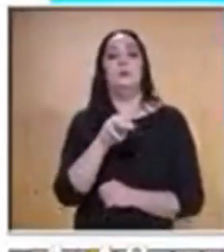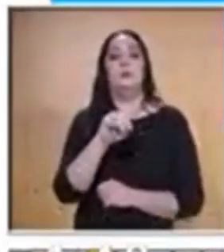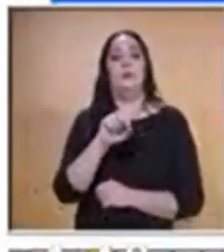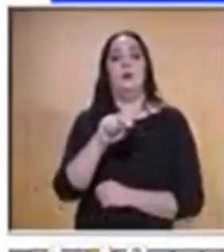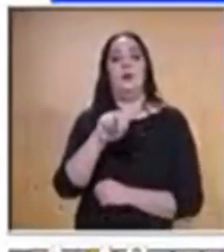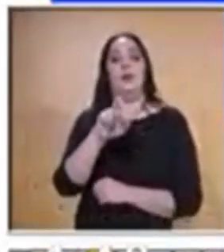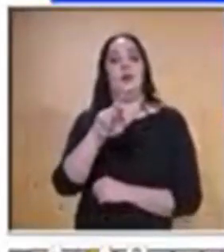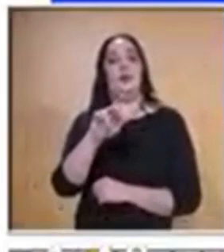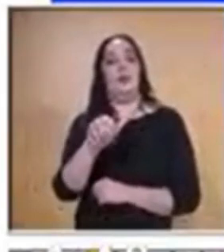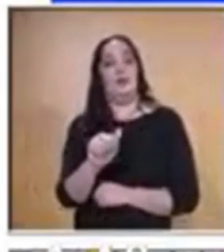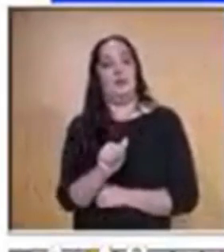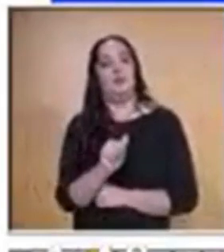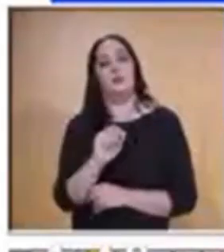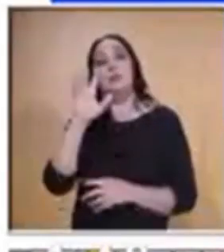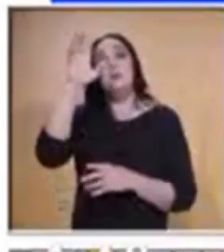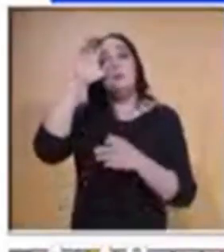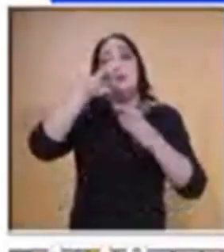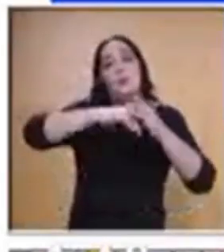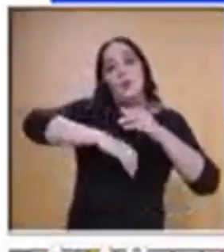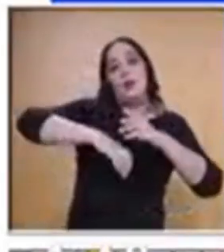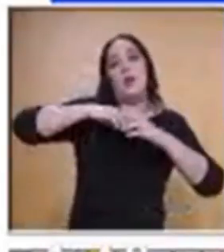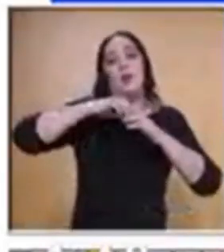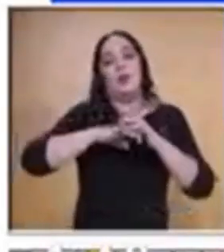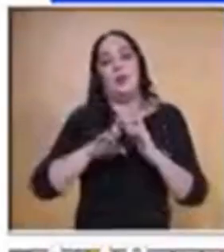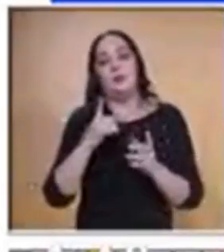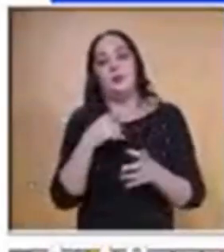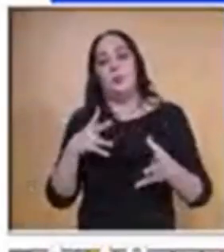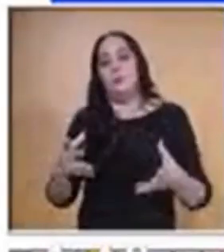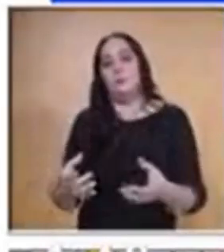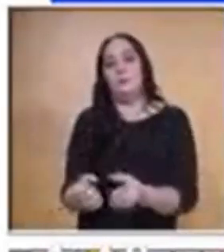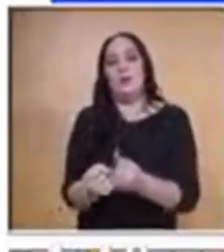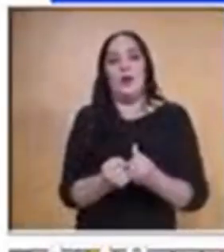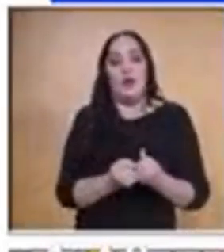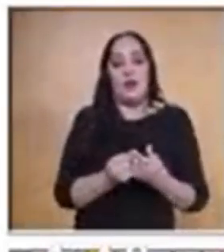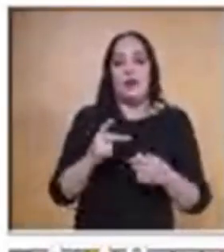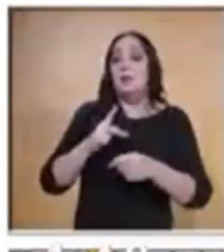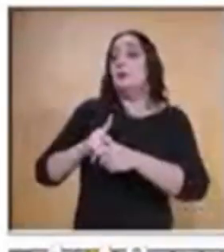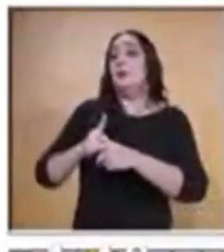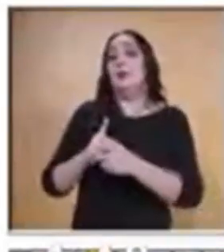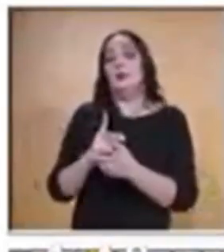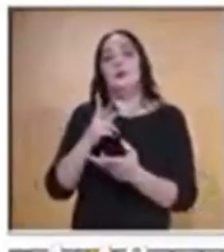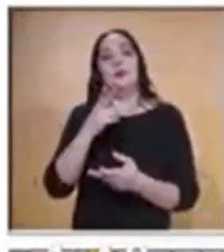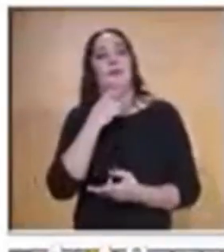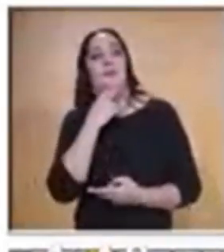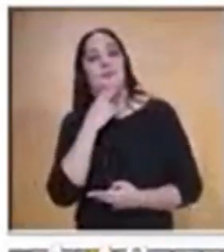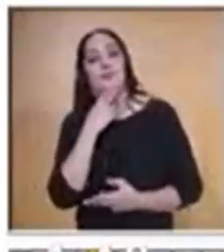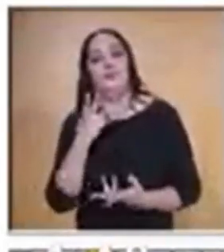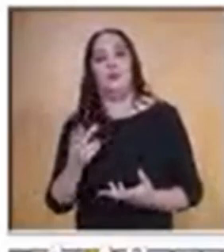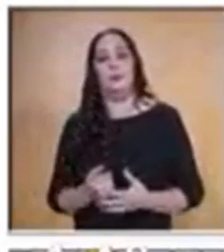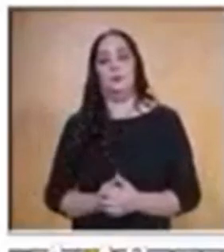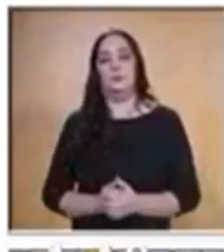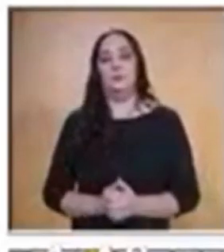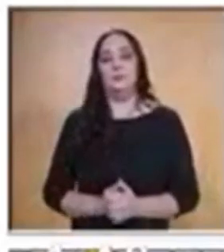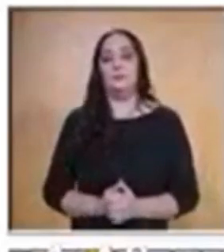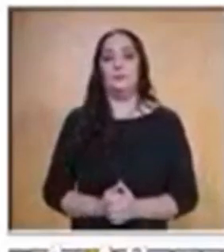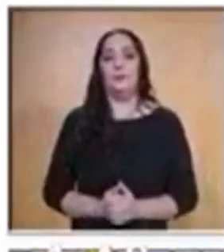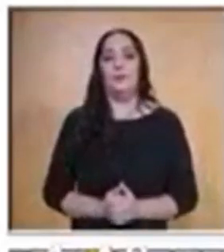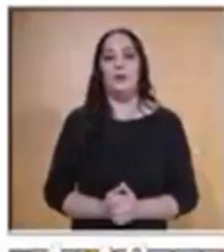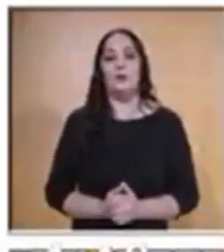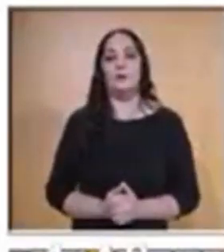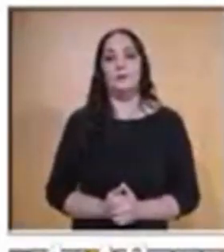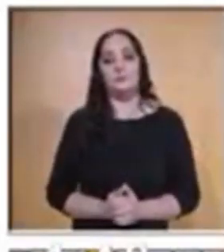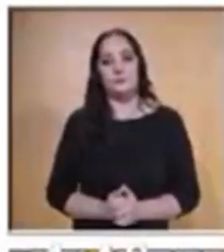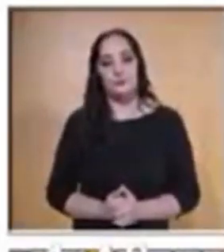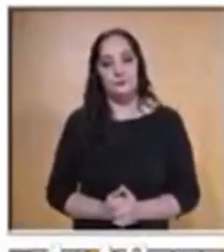de minerales, que en este caso es el enfoque que le vamos a dar a la clase. Vamos a continuar con